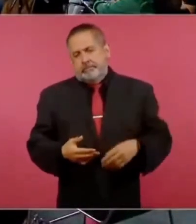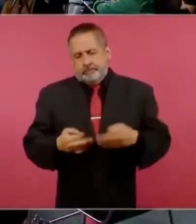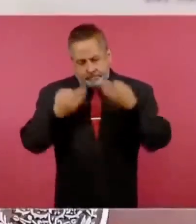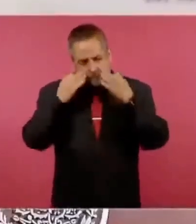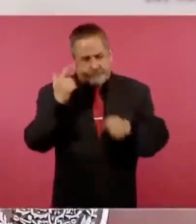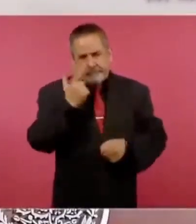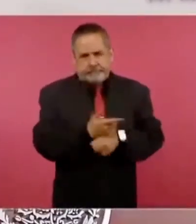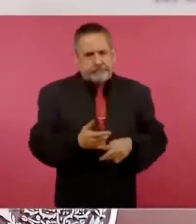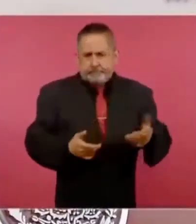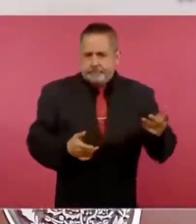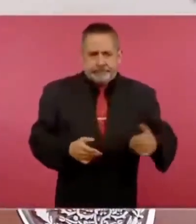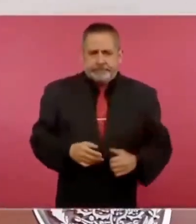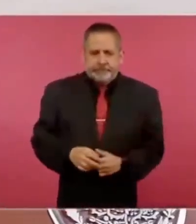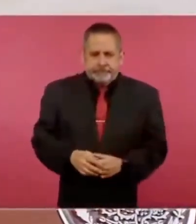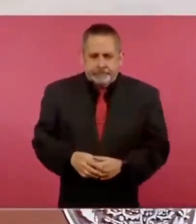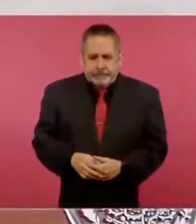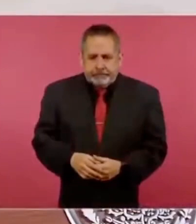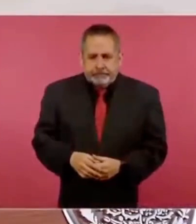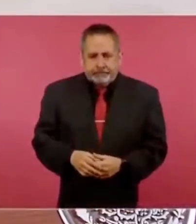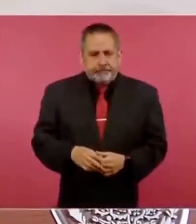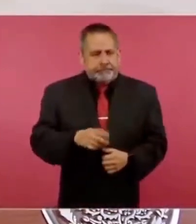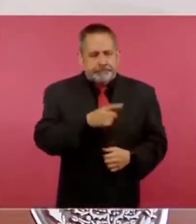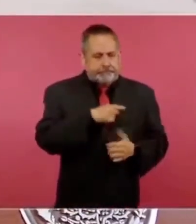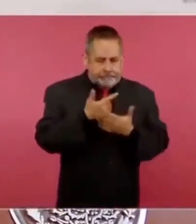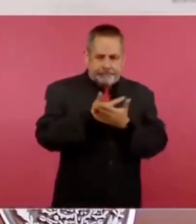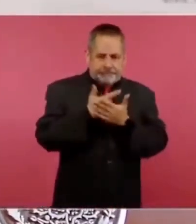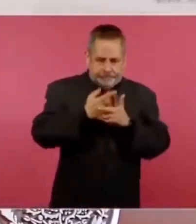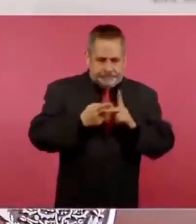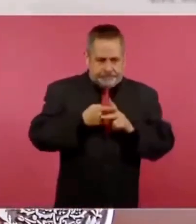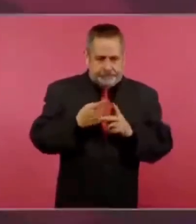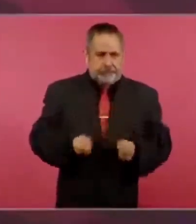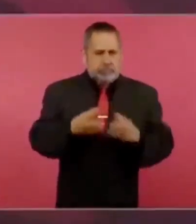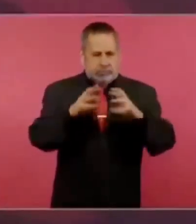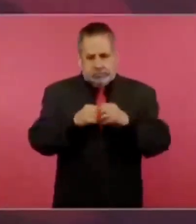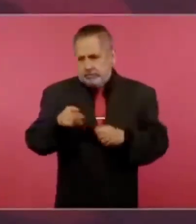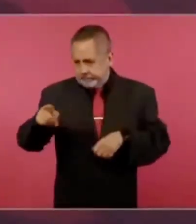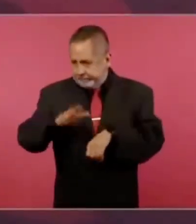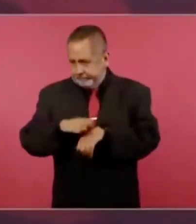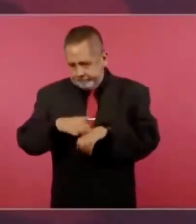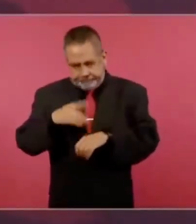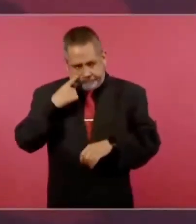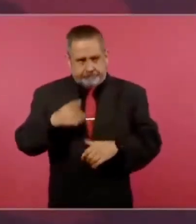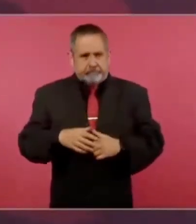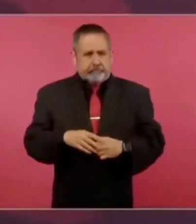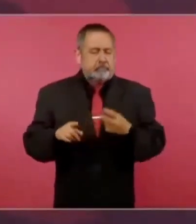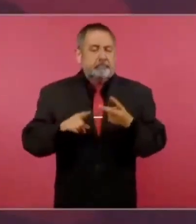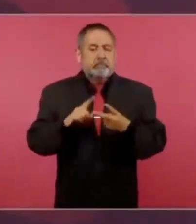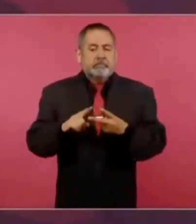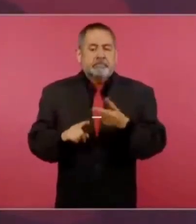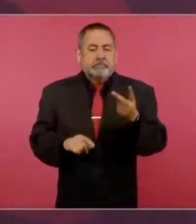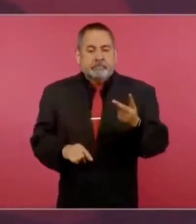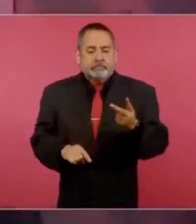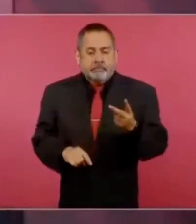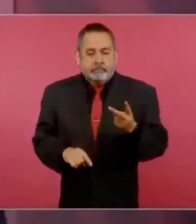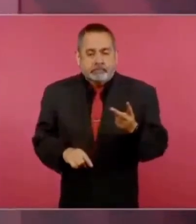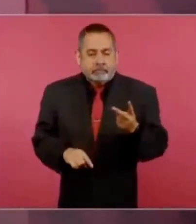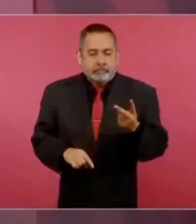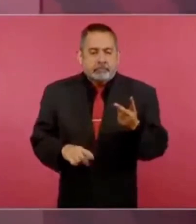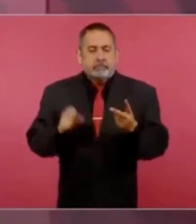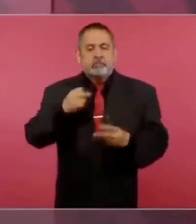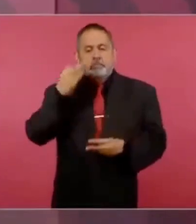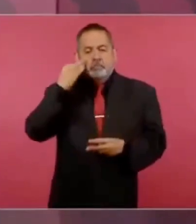Deben haber estadísticas, datos. Esa es una. Y dos, el